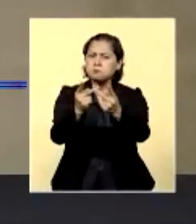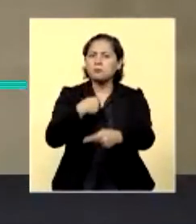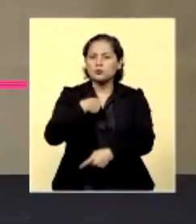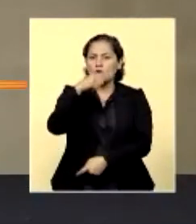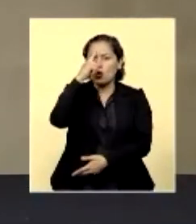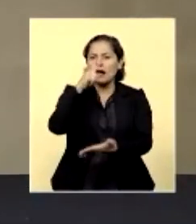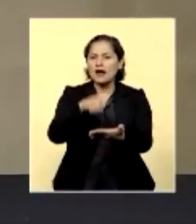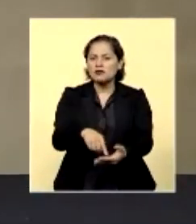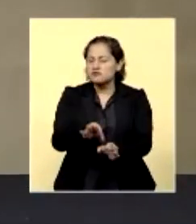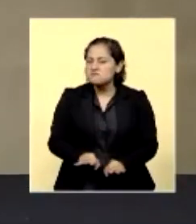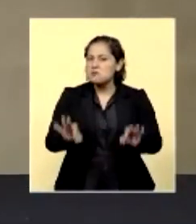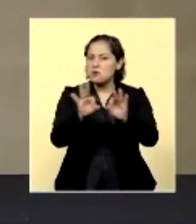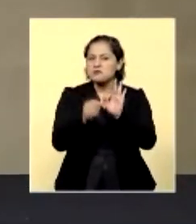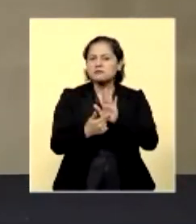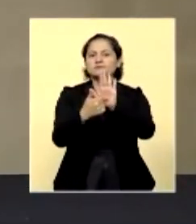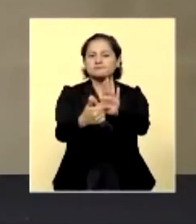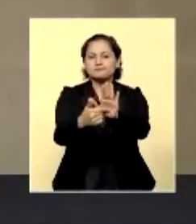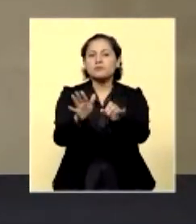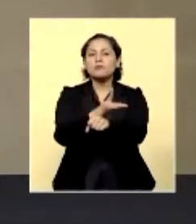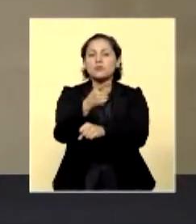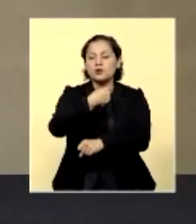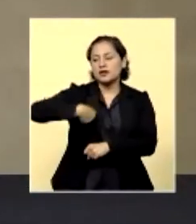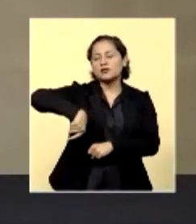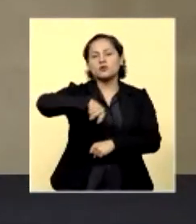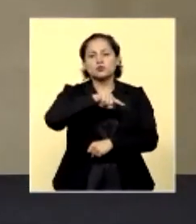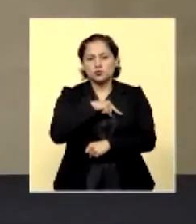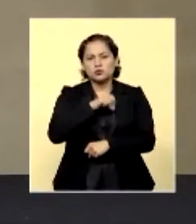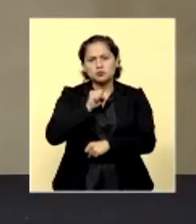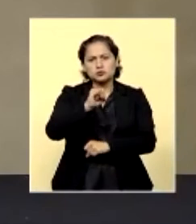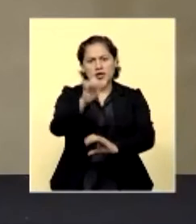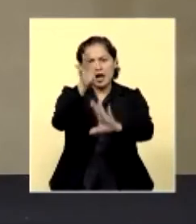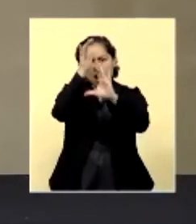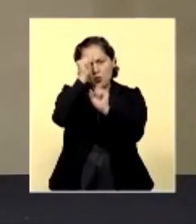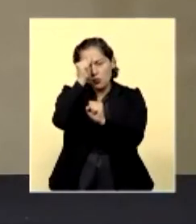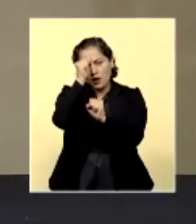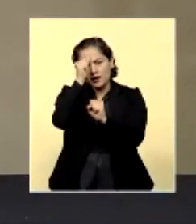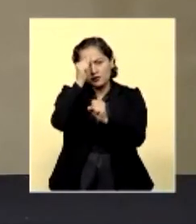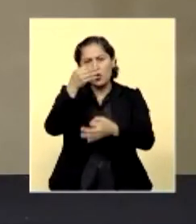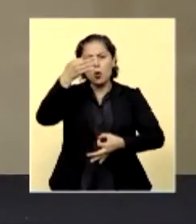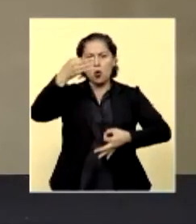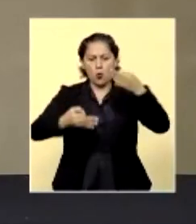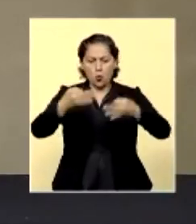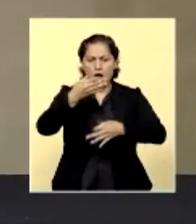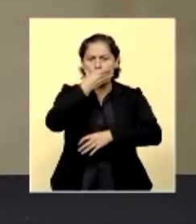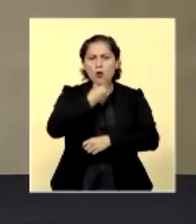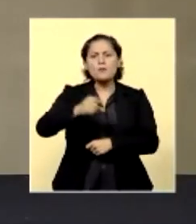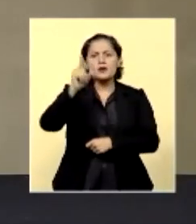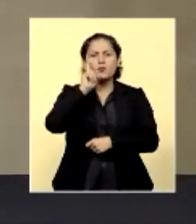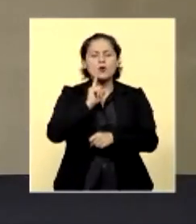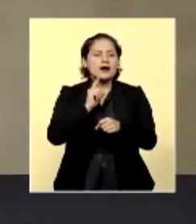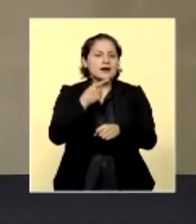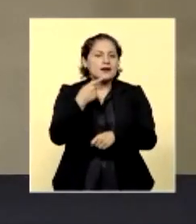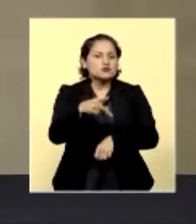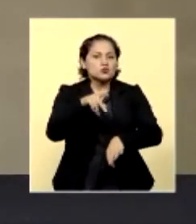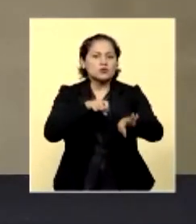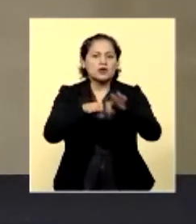destacar. La mayoría de nosotros estuvo de acuerdo en que los jueces y juezas jugamos un papel fundamental ante